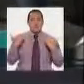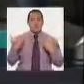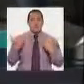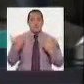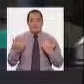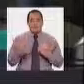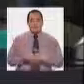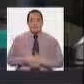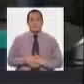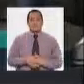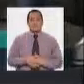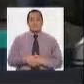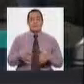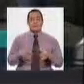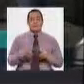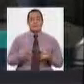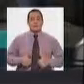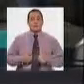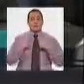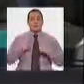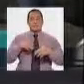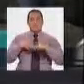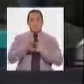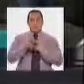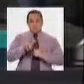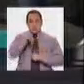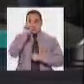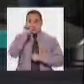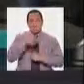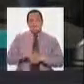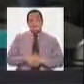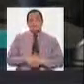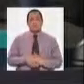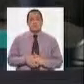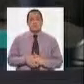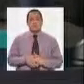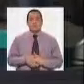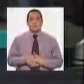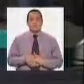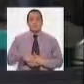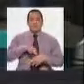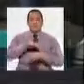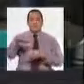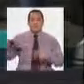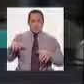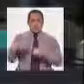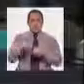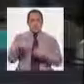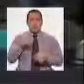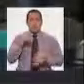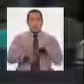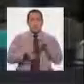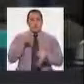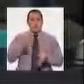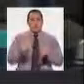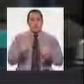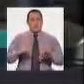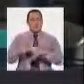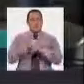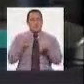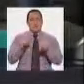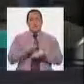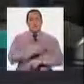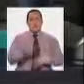perjudicar la actuación en sede nacional de todo lo actuado. Y eso el